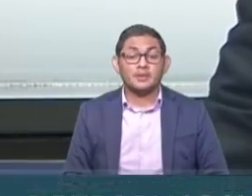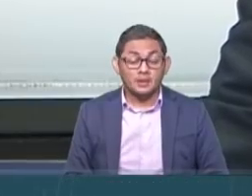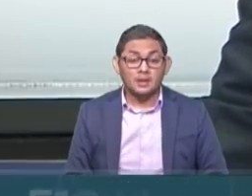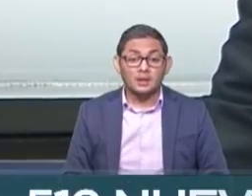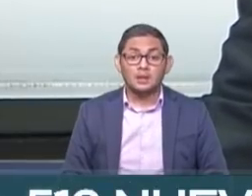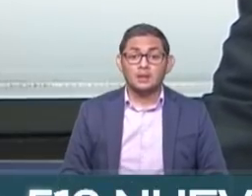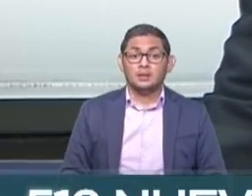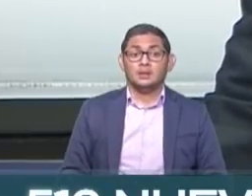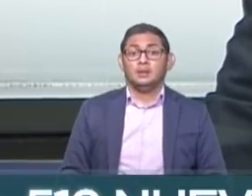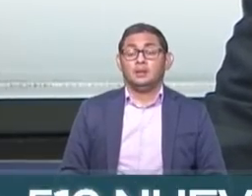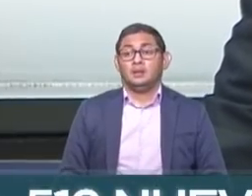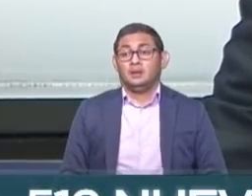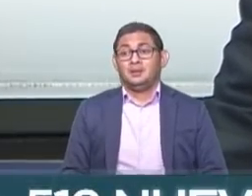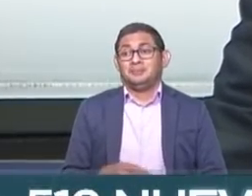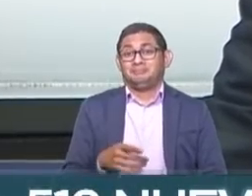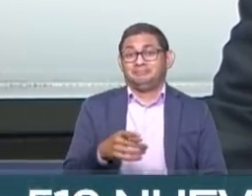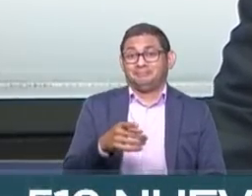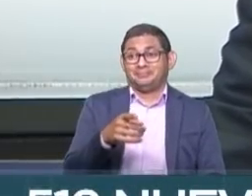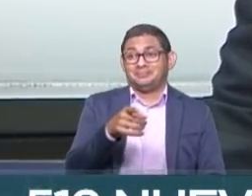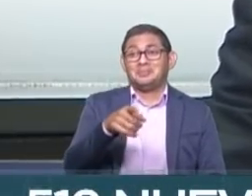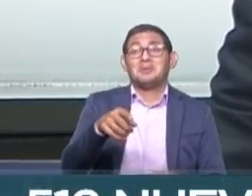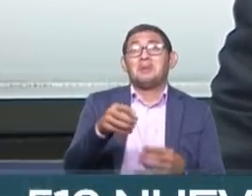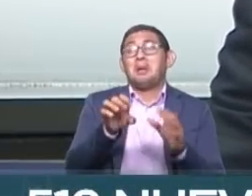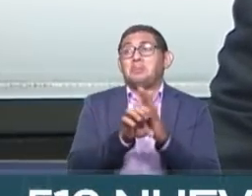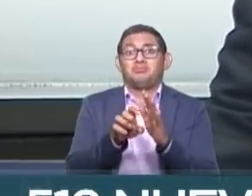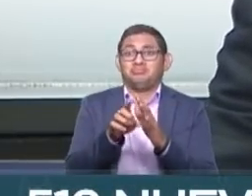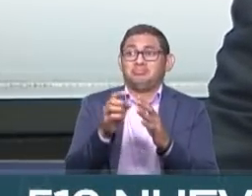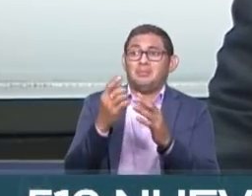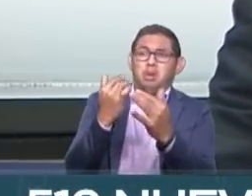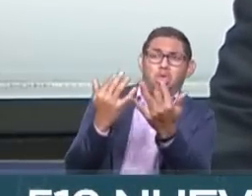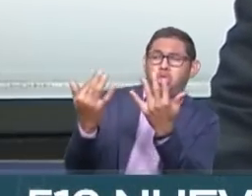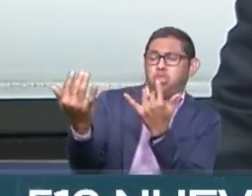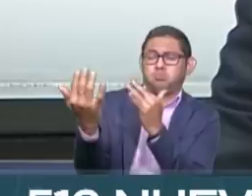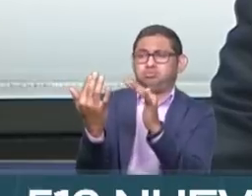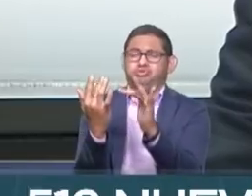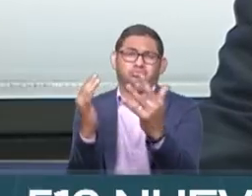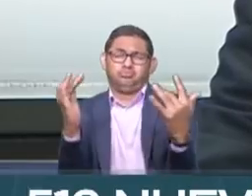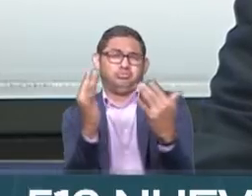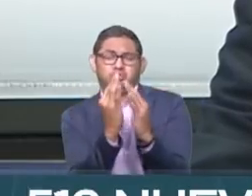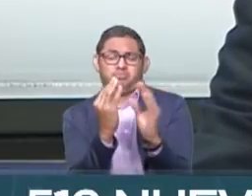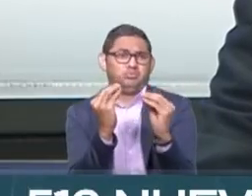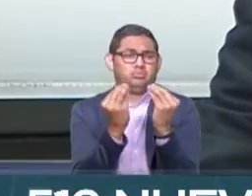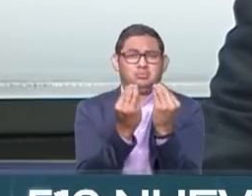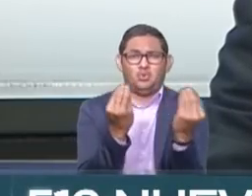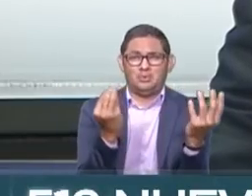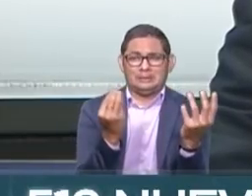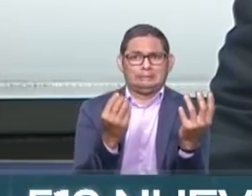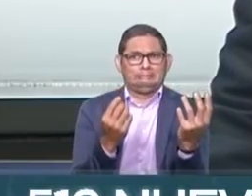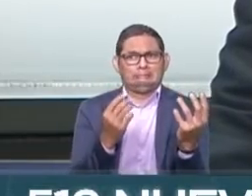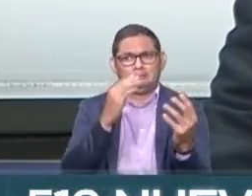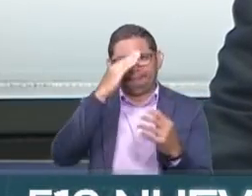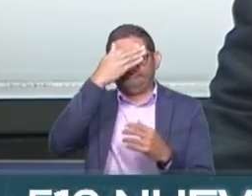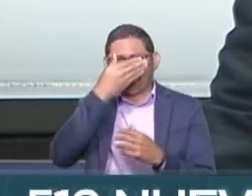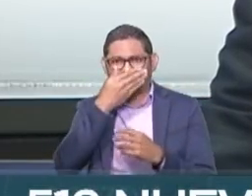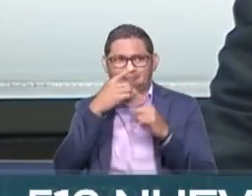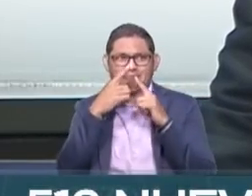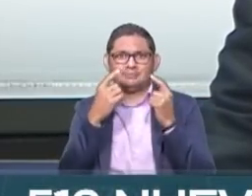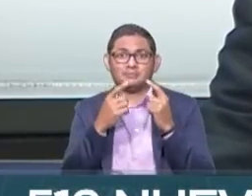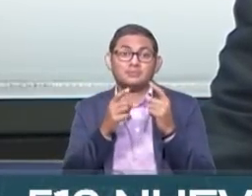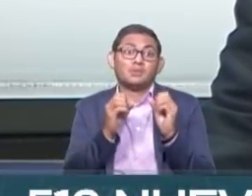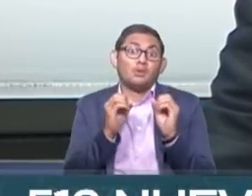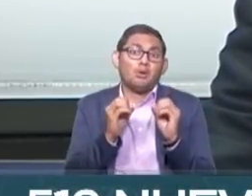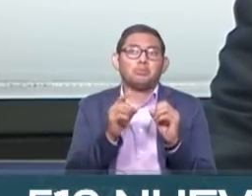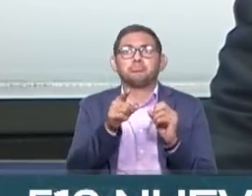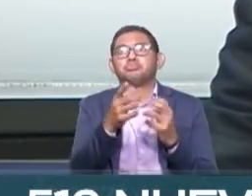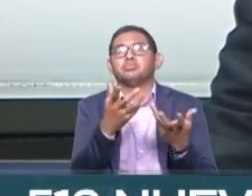Principalmente cuando estamos en lugares de aglomeraciones o al vernos obligados a